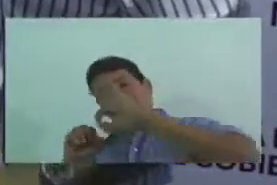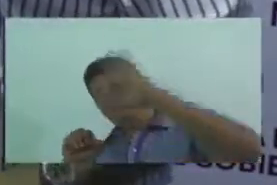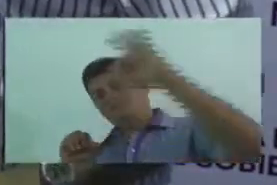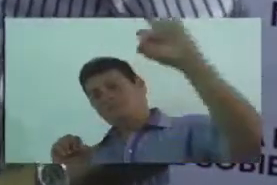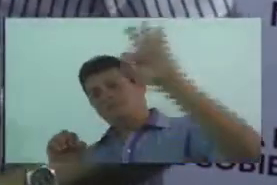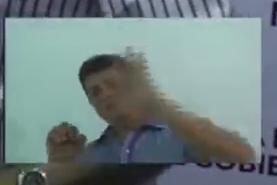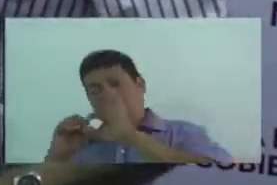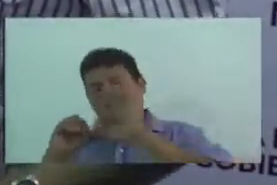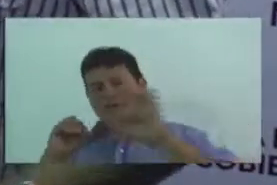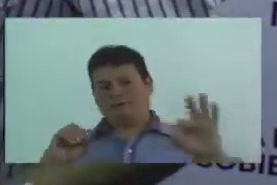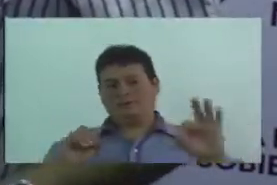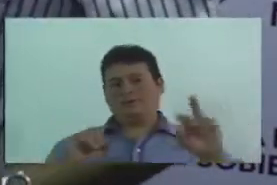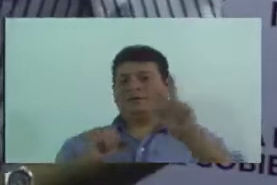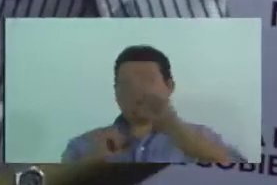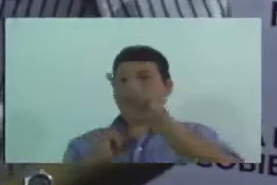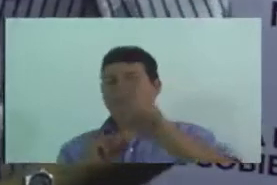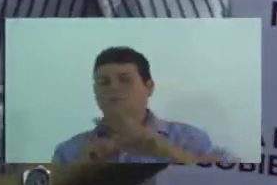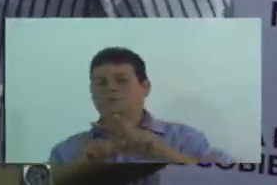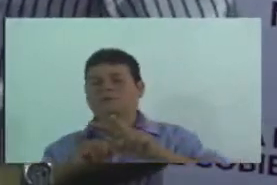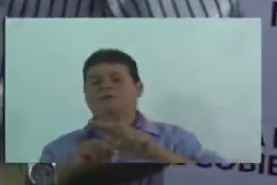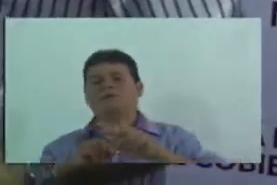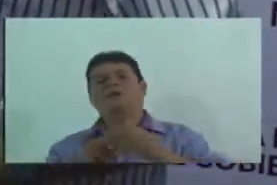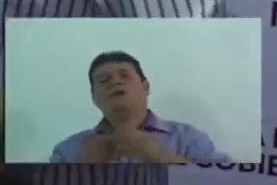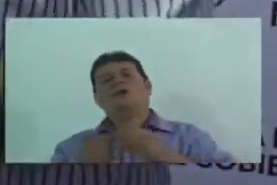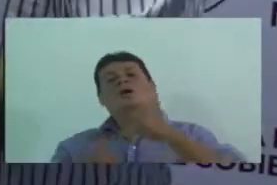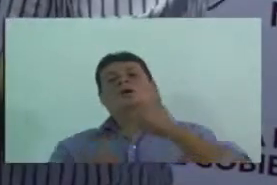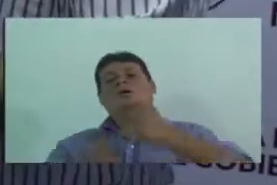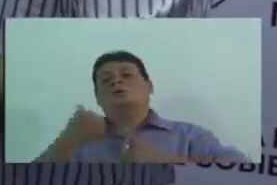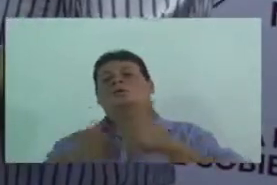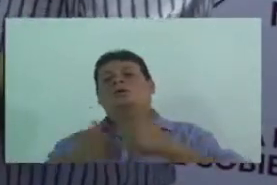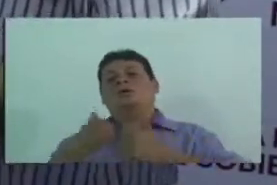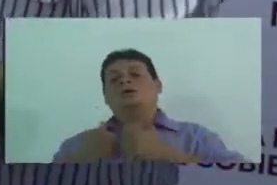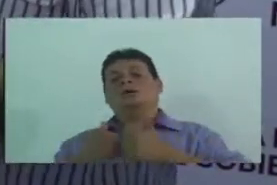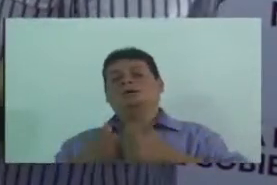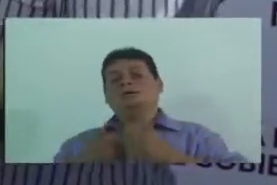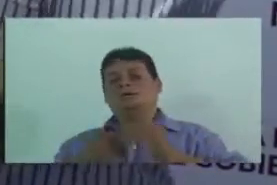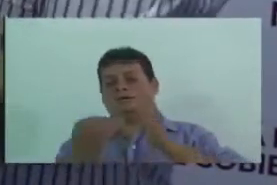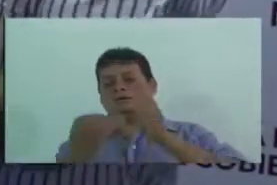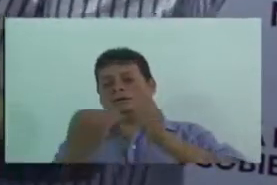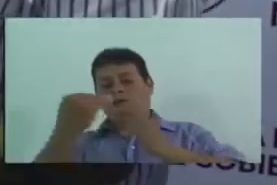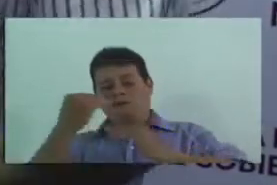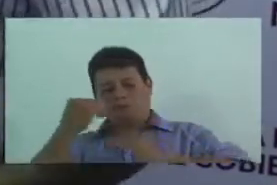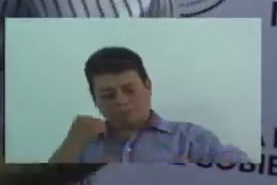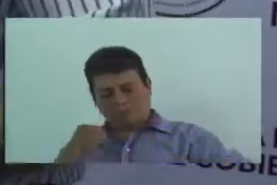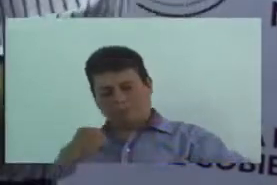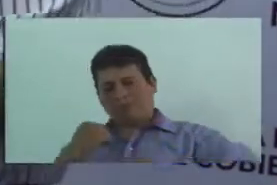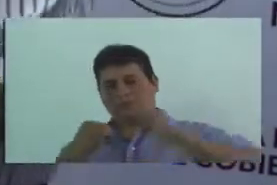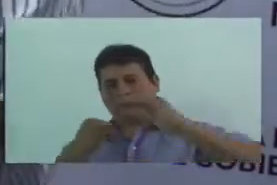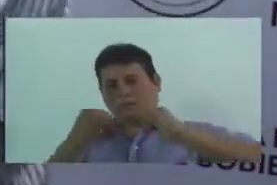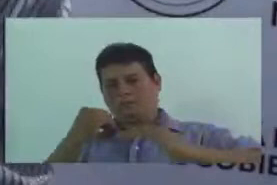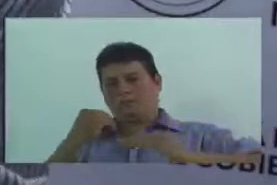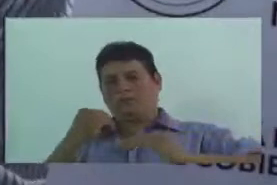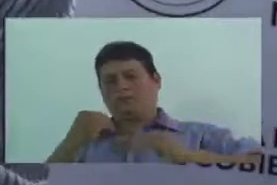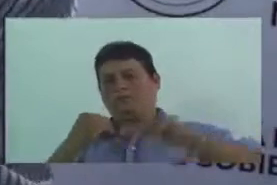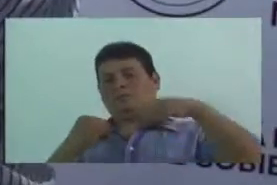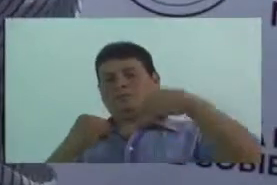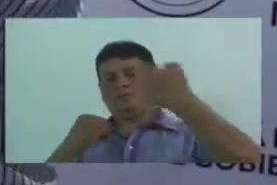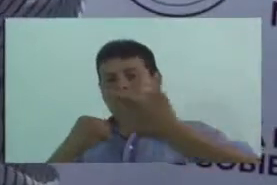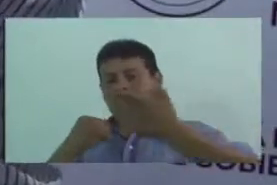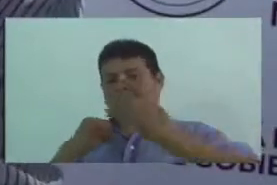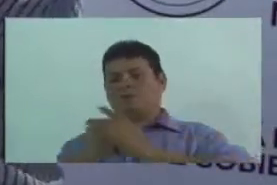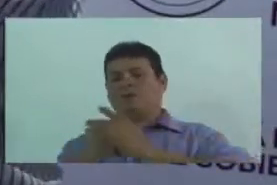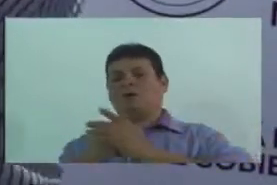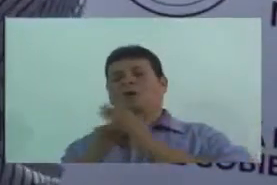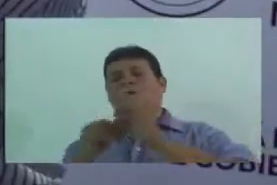agudo, ¿verdad? Porque su abertura es menor que 90 grados. Muy bien, es muy importante. Todos los semicírculos siempre nos indica